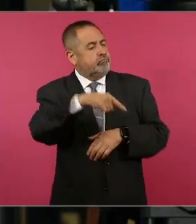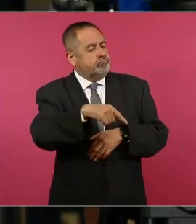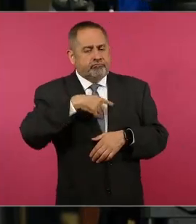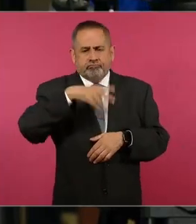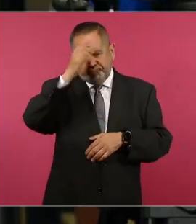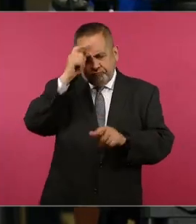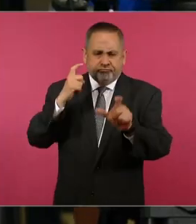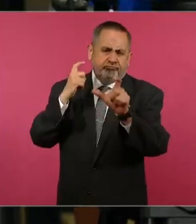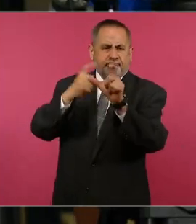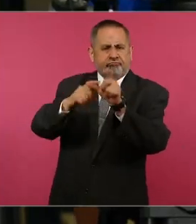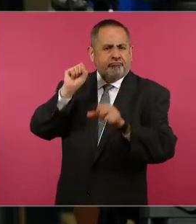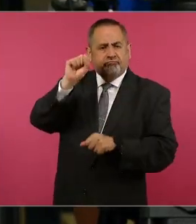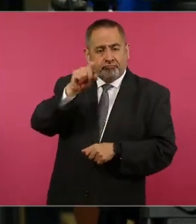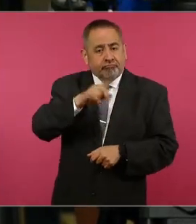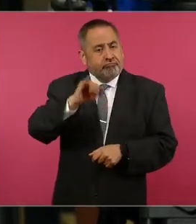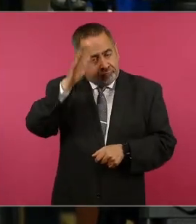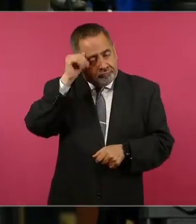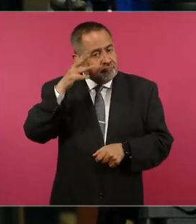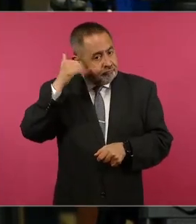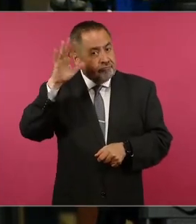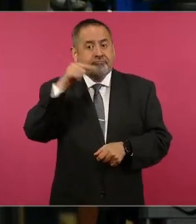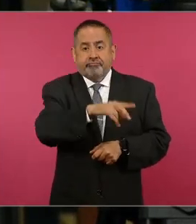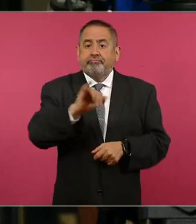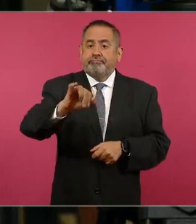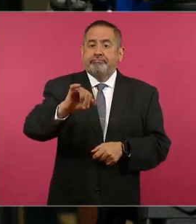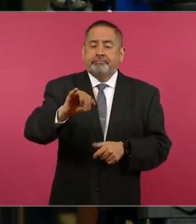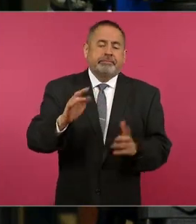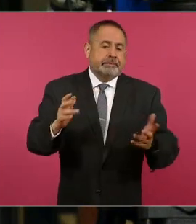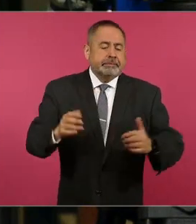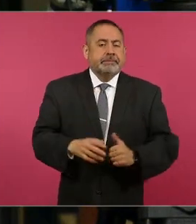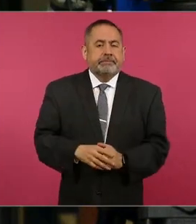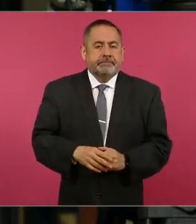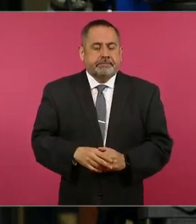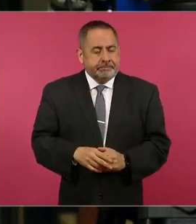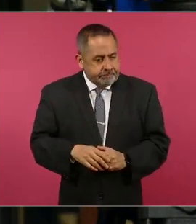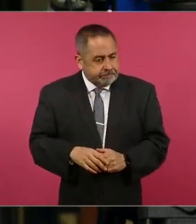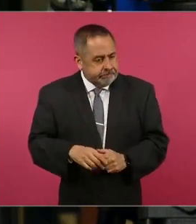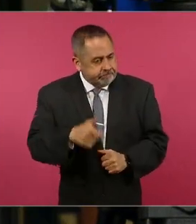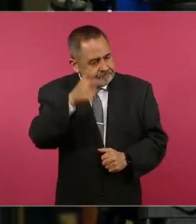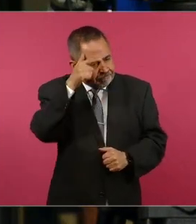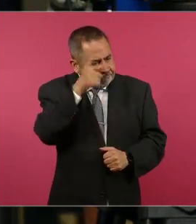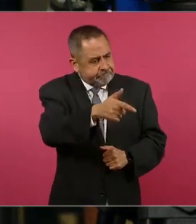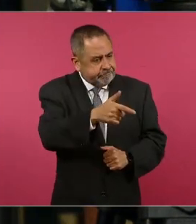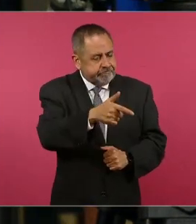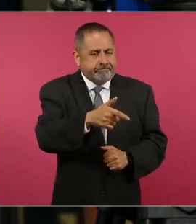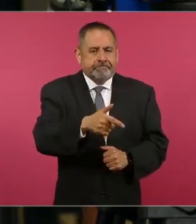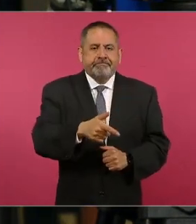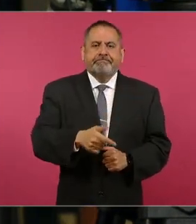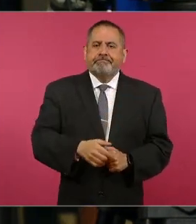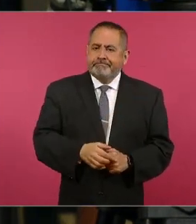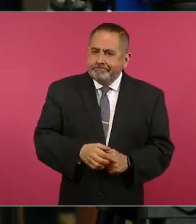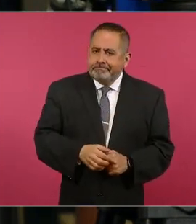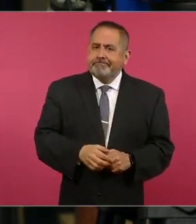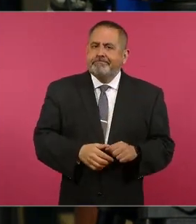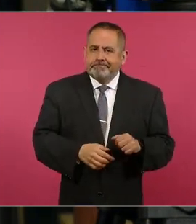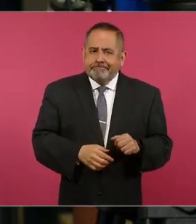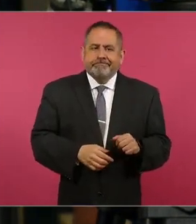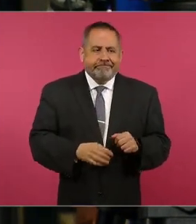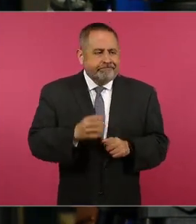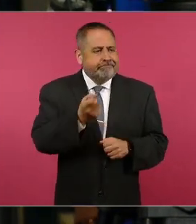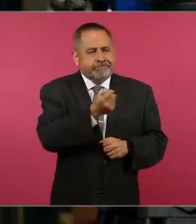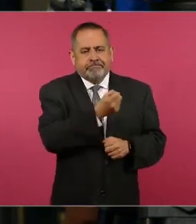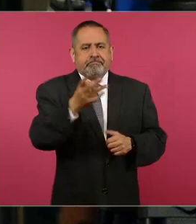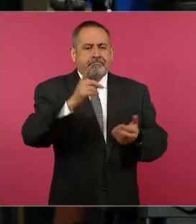el comunismo en aquellos años esto pues nos revela parte de cómo hay personas